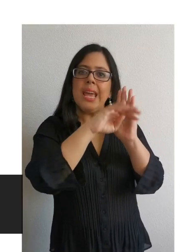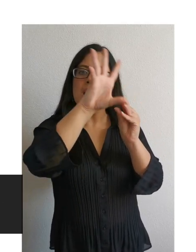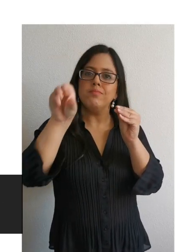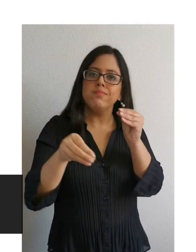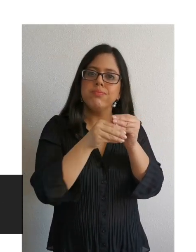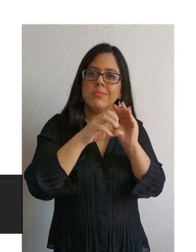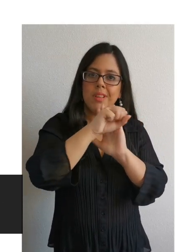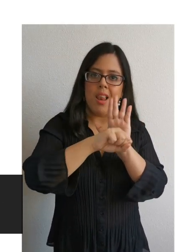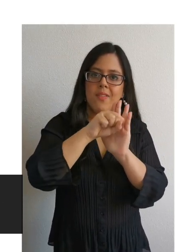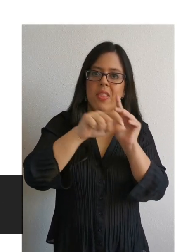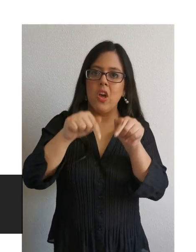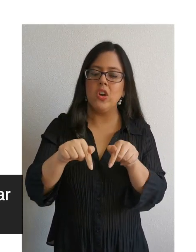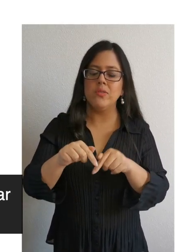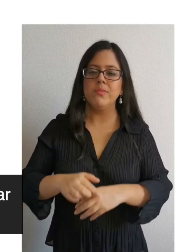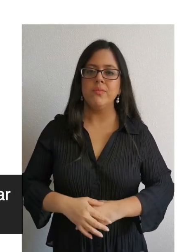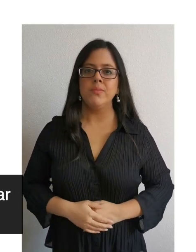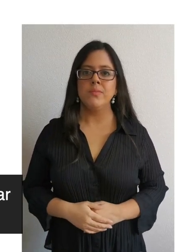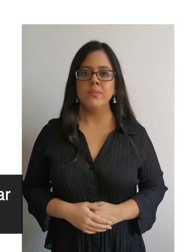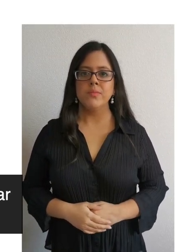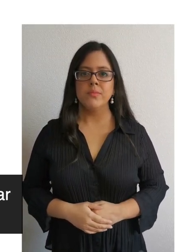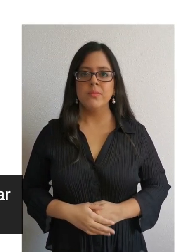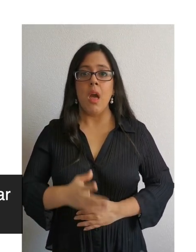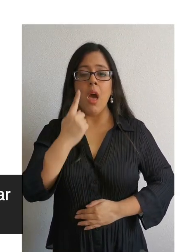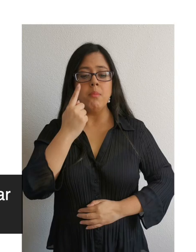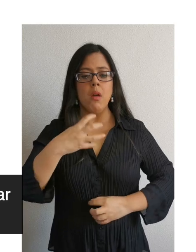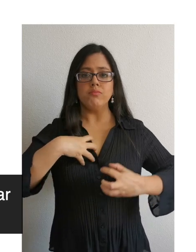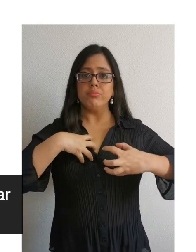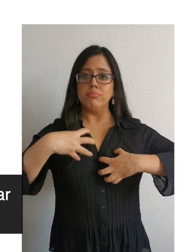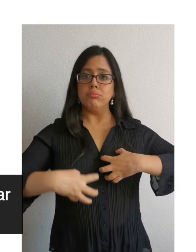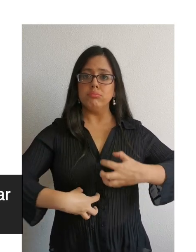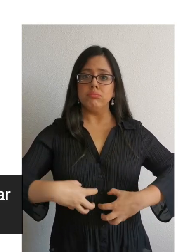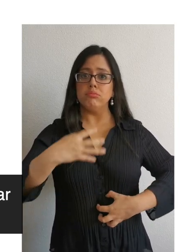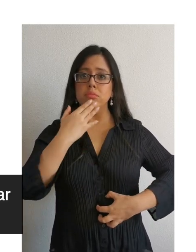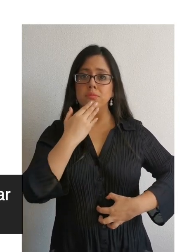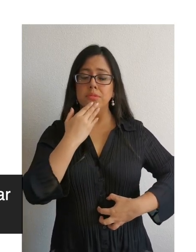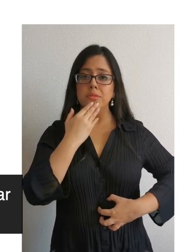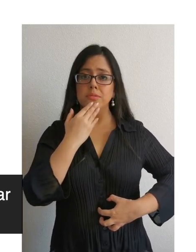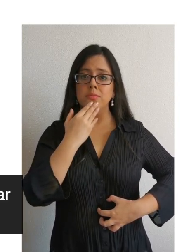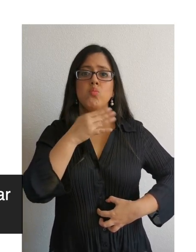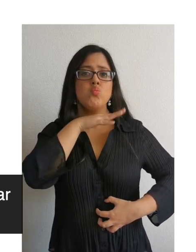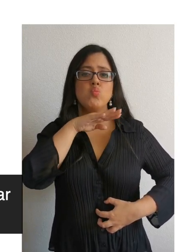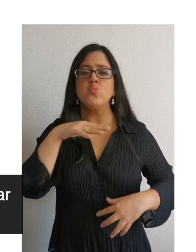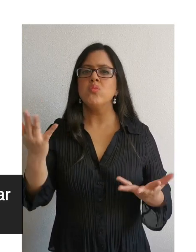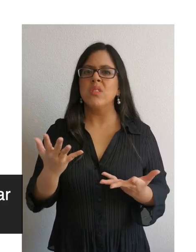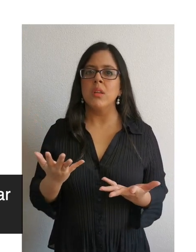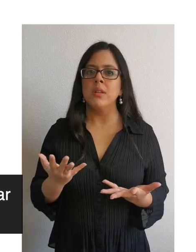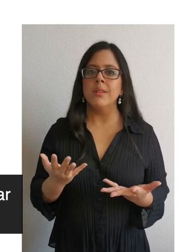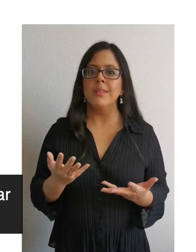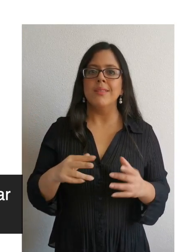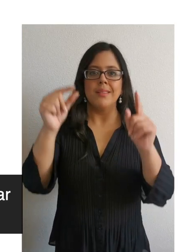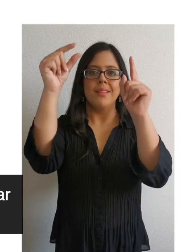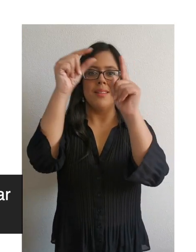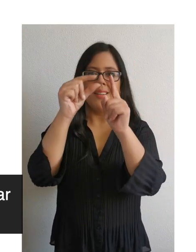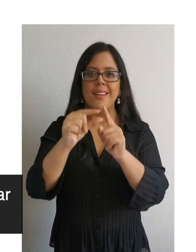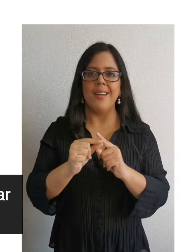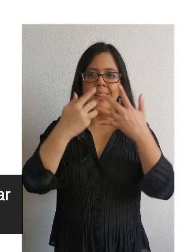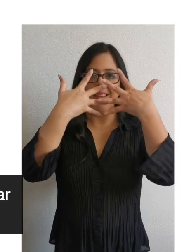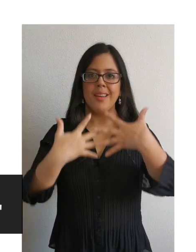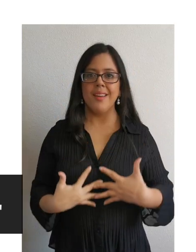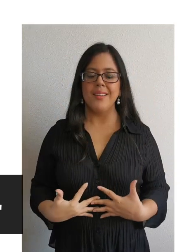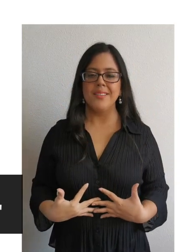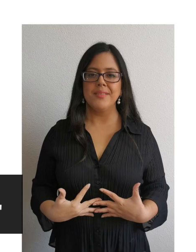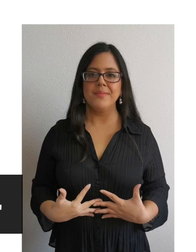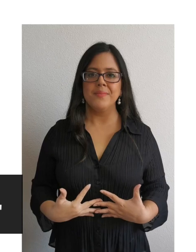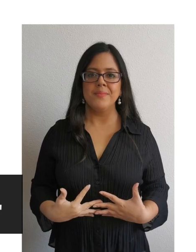aprendizaje que se encuentra asociada a este video. Para ubicar cada órgano y sus partes vamos a utilizar lo que se conoce como terminología